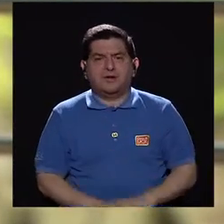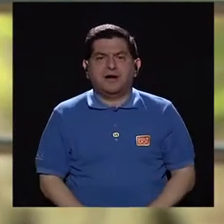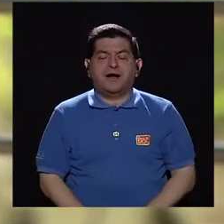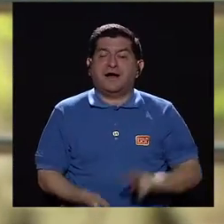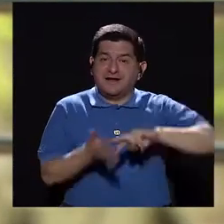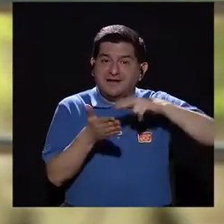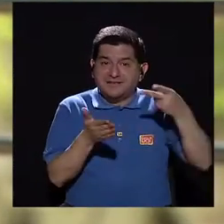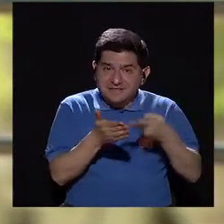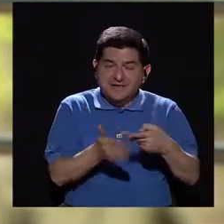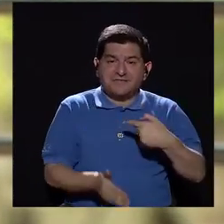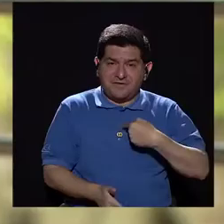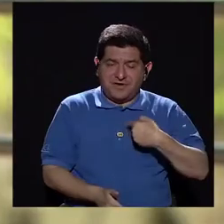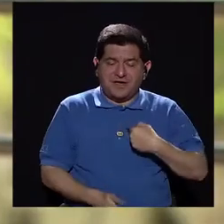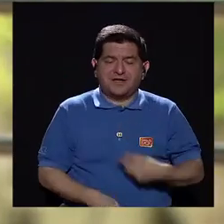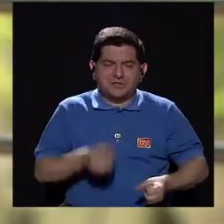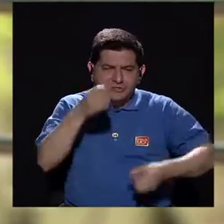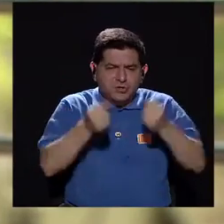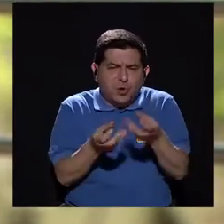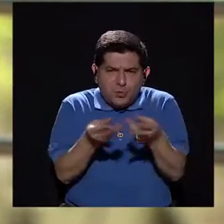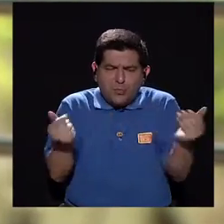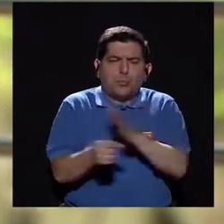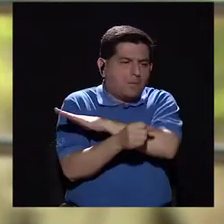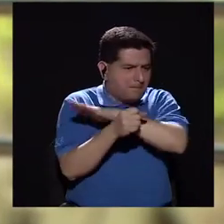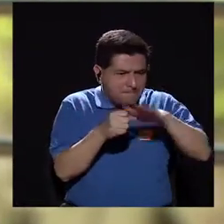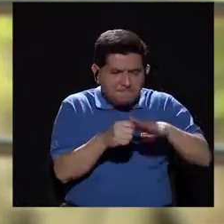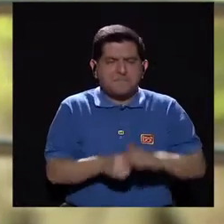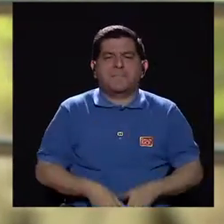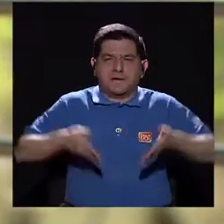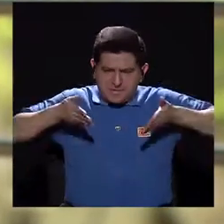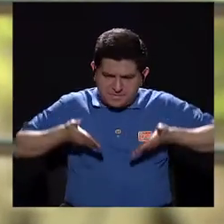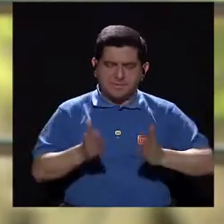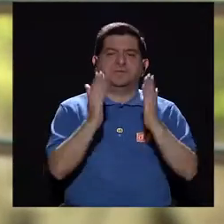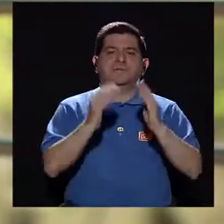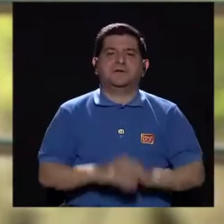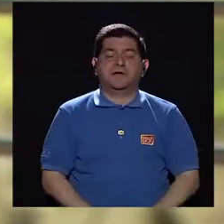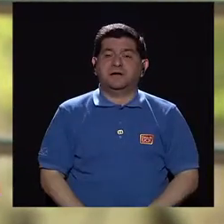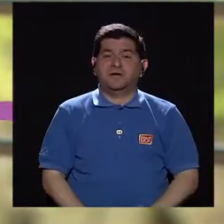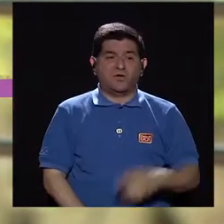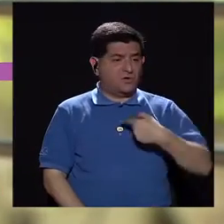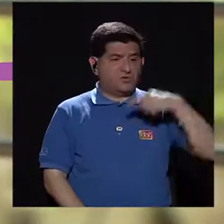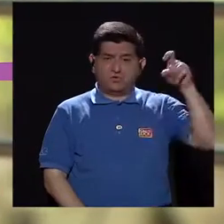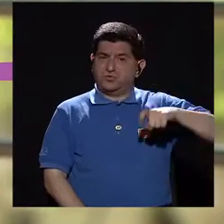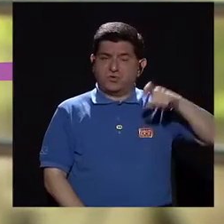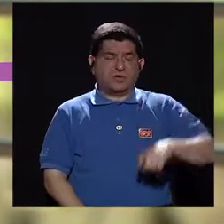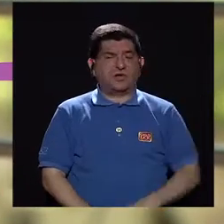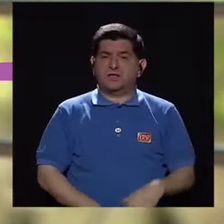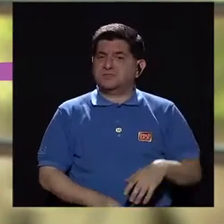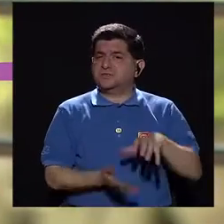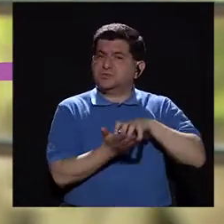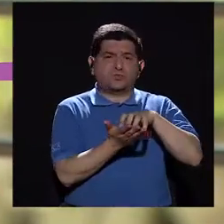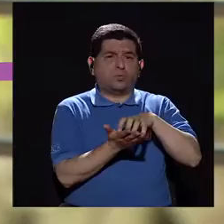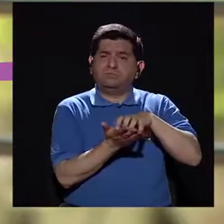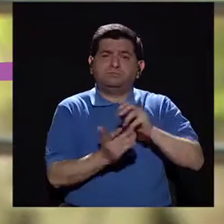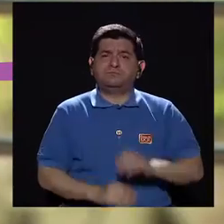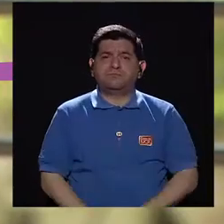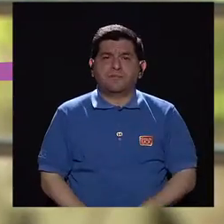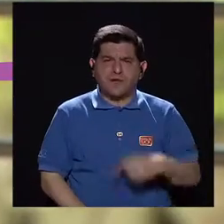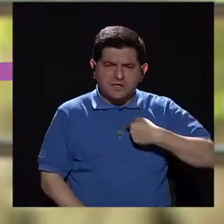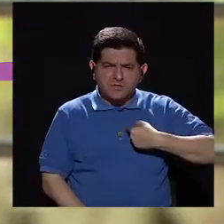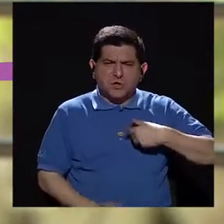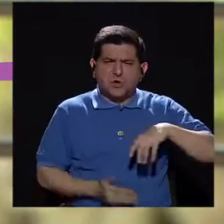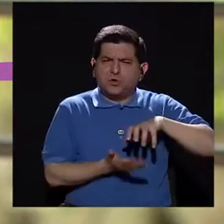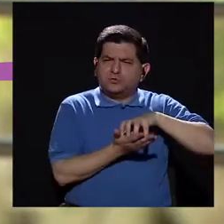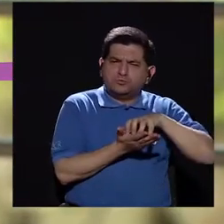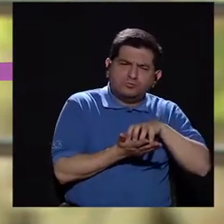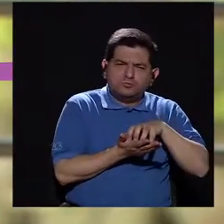quiere decir que la leche que yo estoy produciendo es la suficiente para mi hijo y por lo tanto no tengo que tener dudas. Si